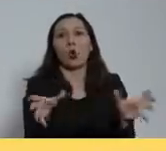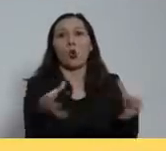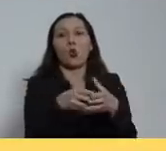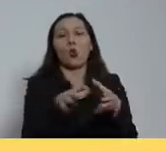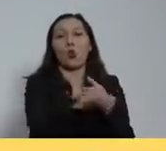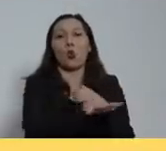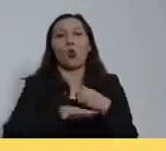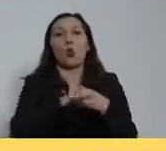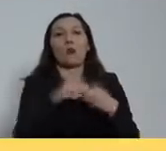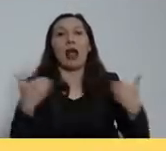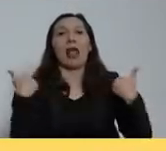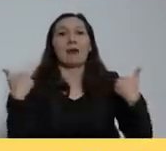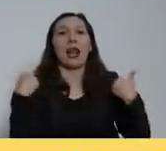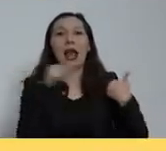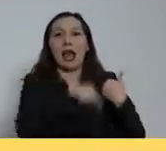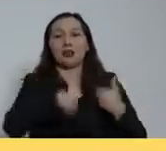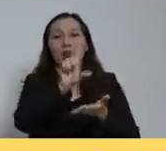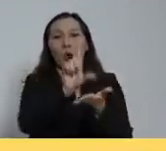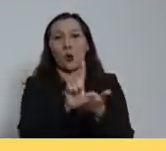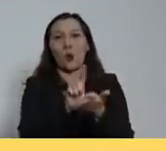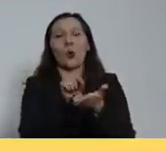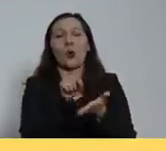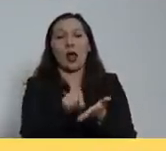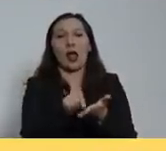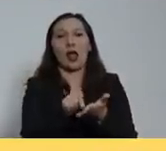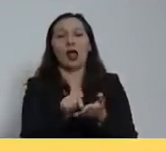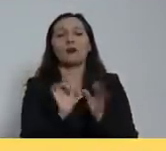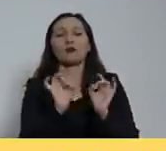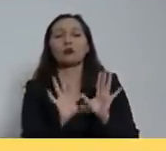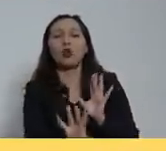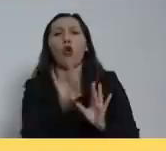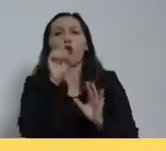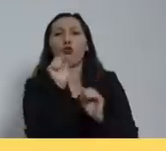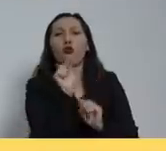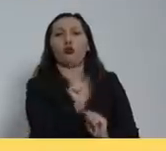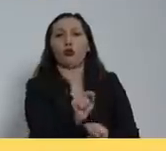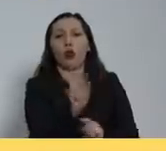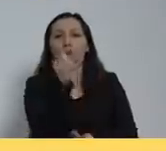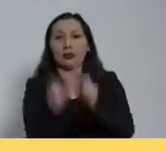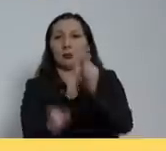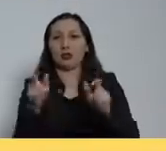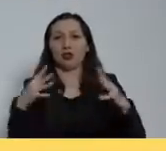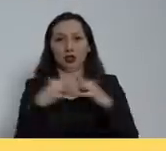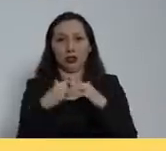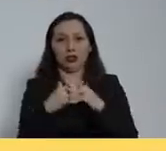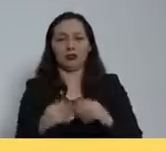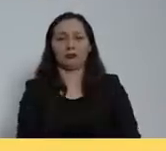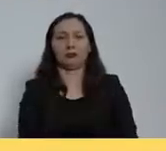grupo comunitario, a ese grupo focalizado de personas.